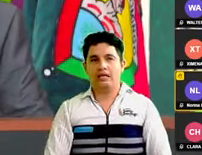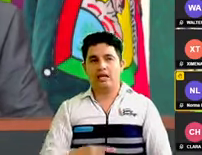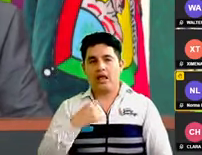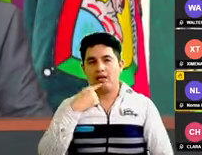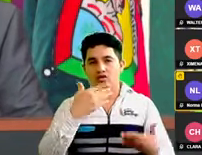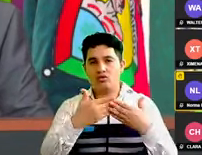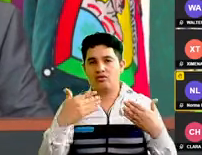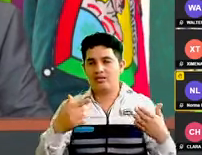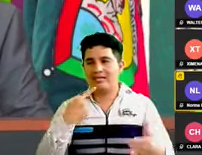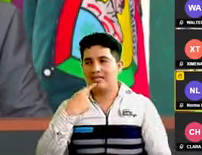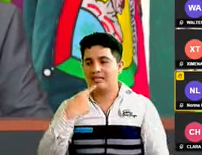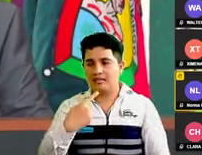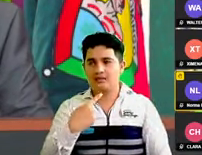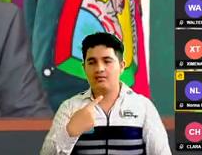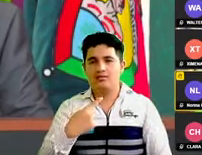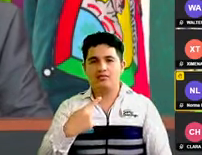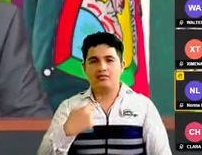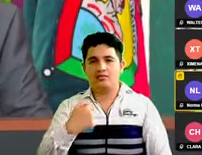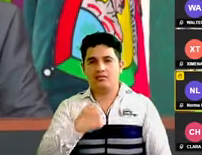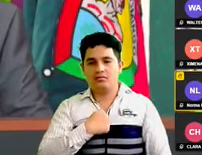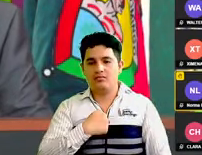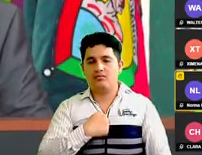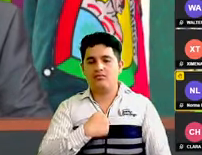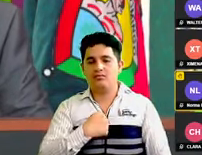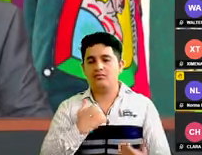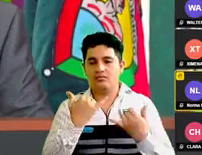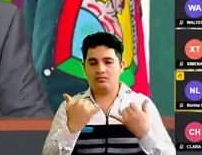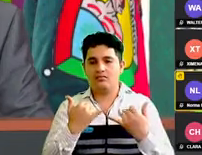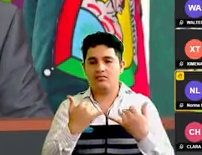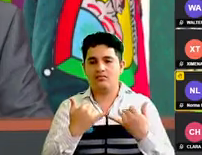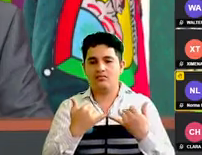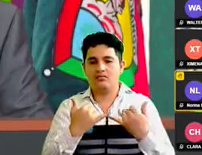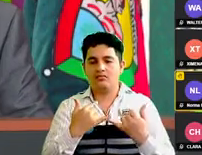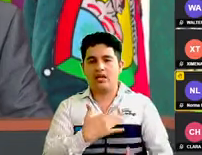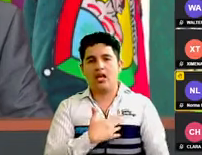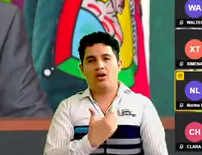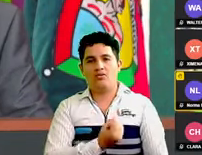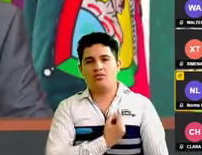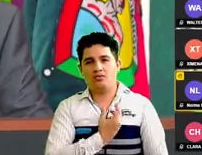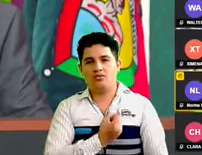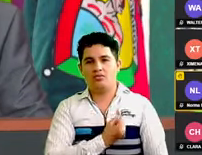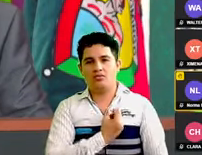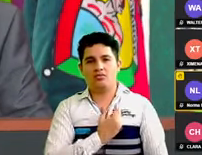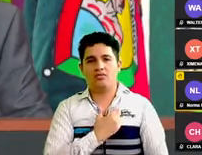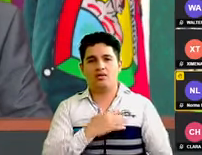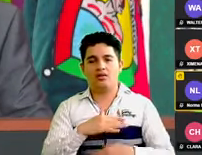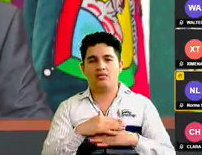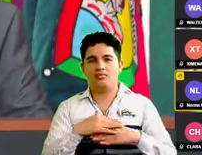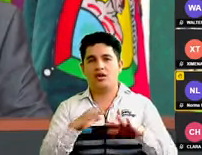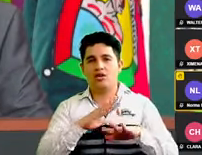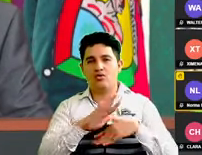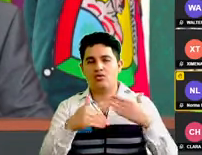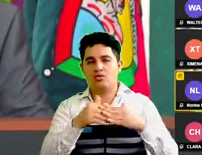se hacen. Soy este momento orgullosamente parte de la plataforma